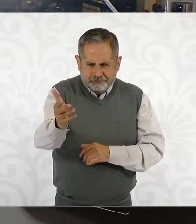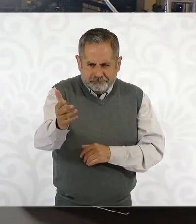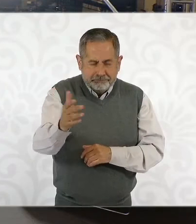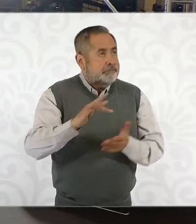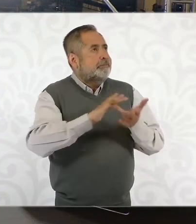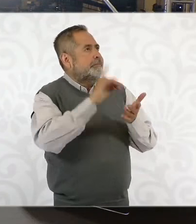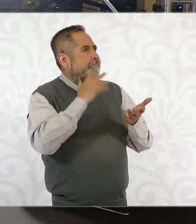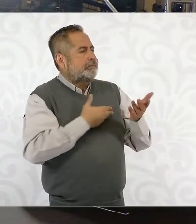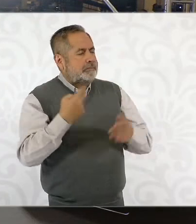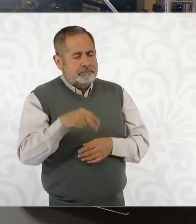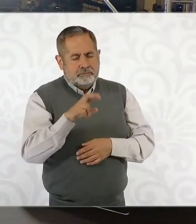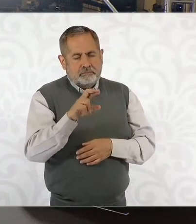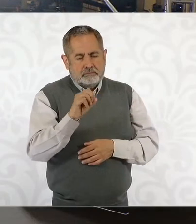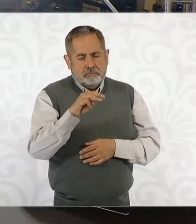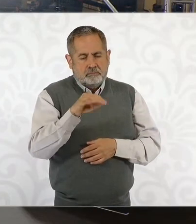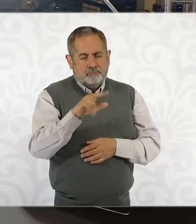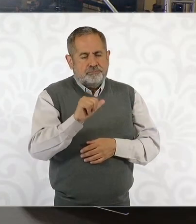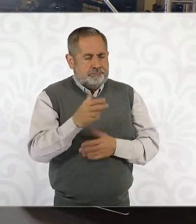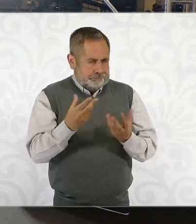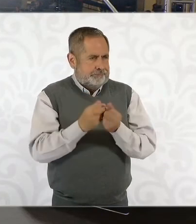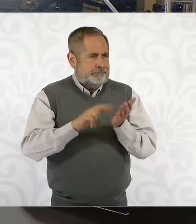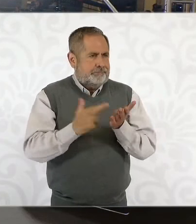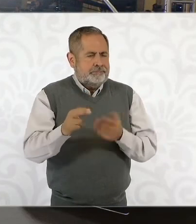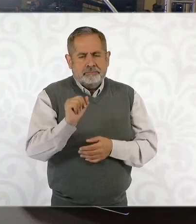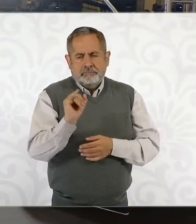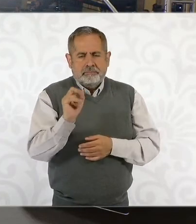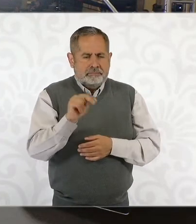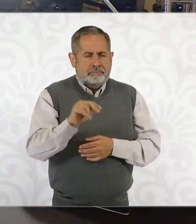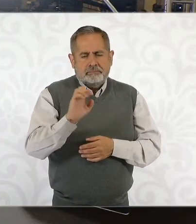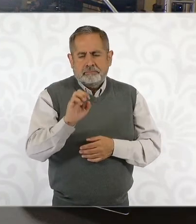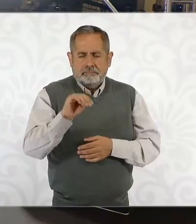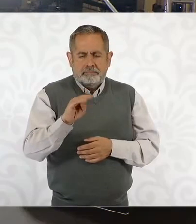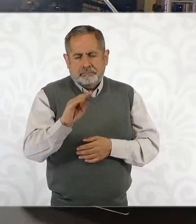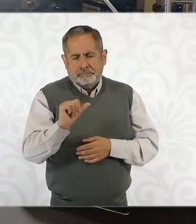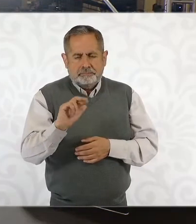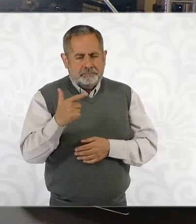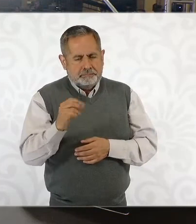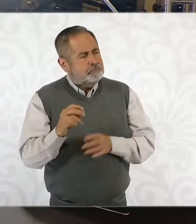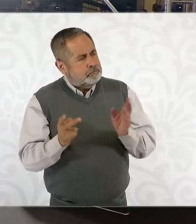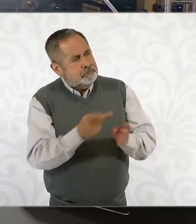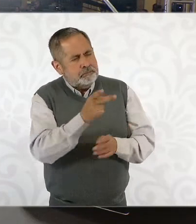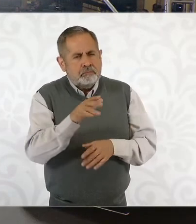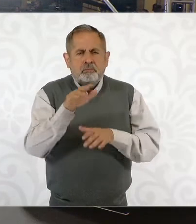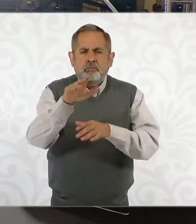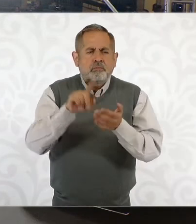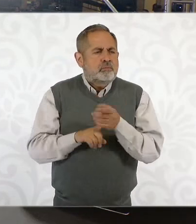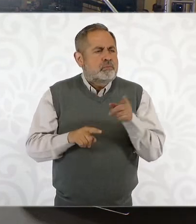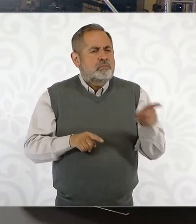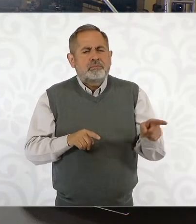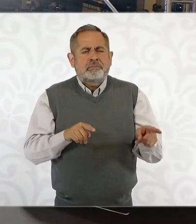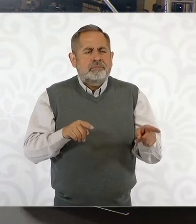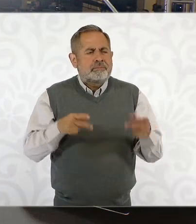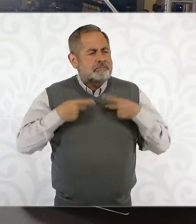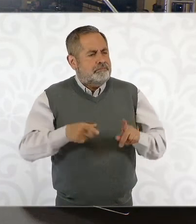Gracias, Presidenta. Romina Gándara. Sin embargo, Presidenta, muchos advierten que el caso de Cerimedo es apenas